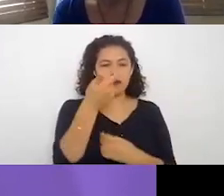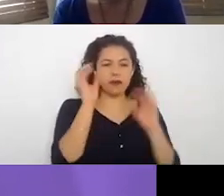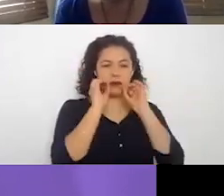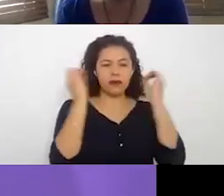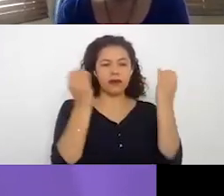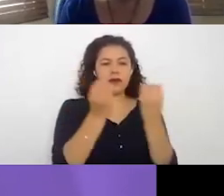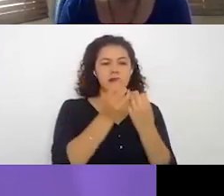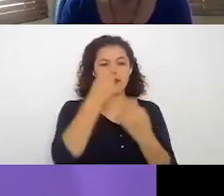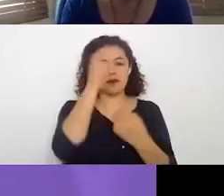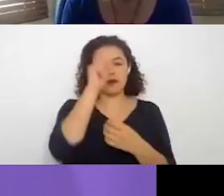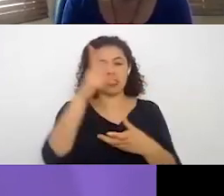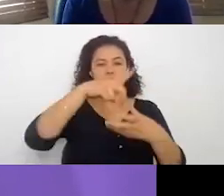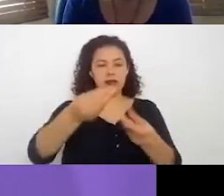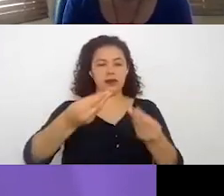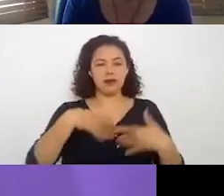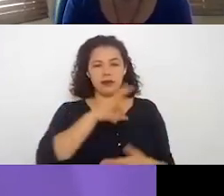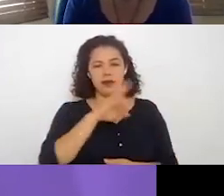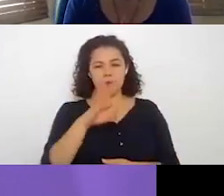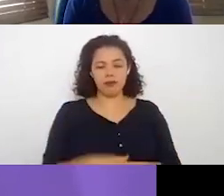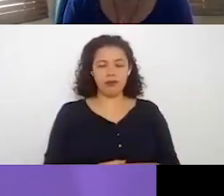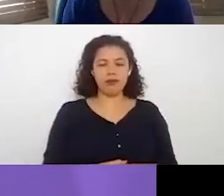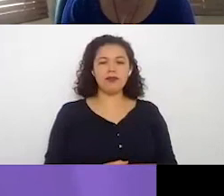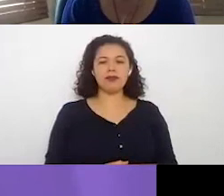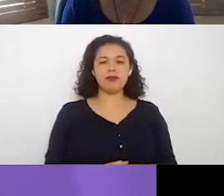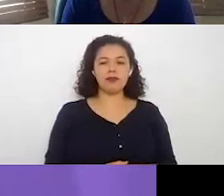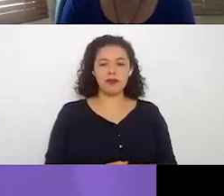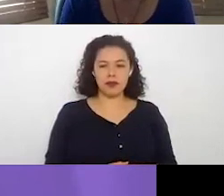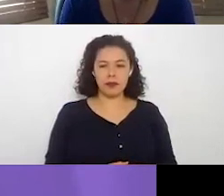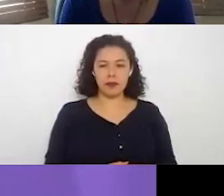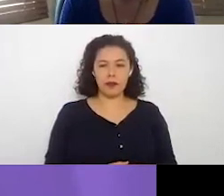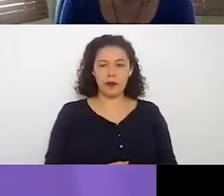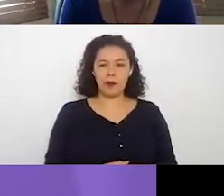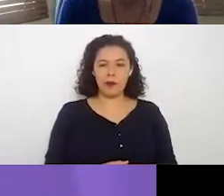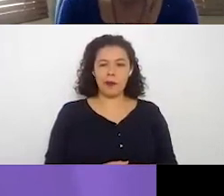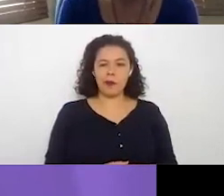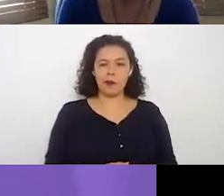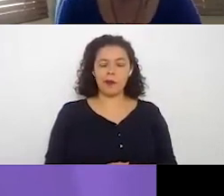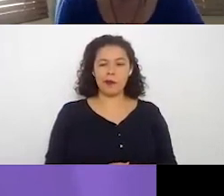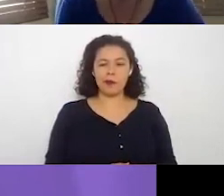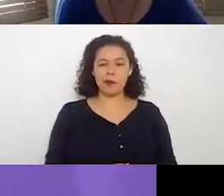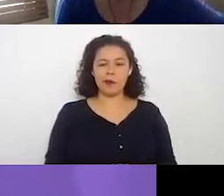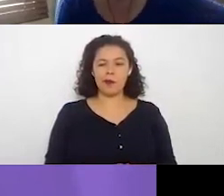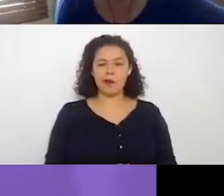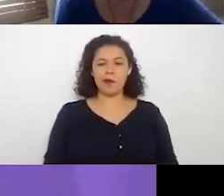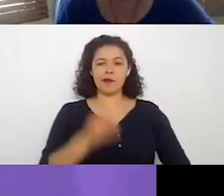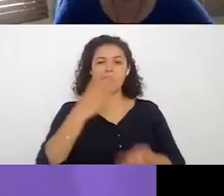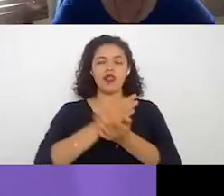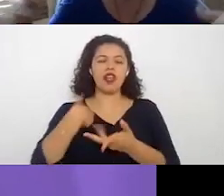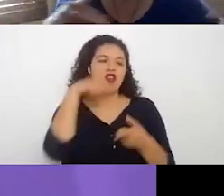donataria. Recuerden que no es el hecho de que esto se lo doy a